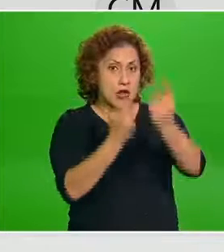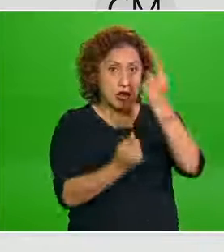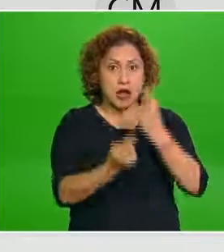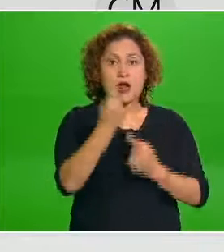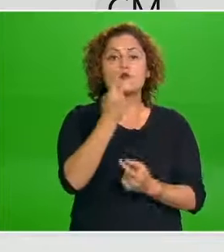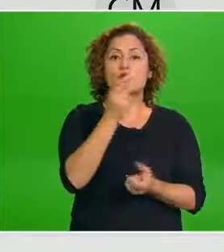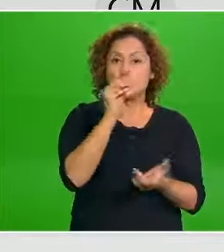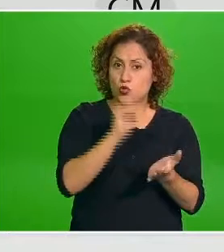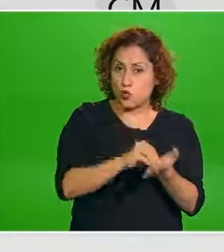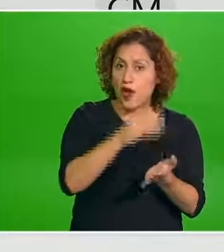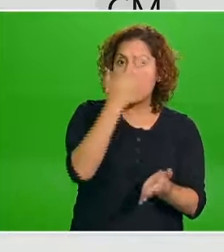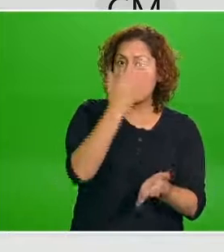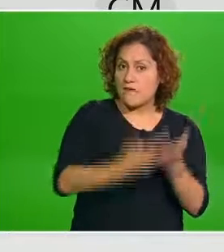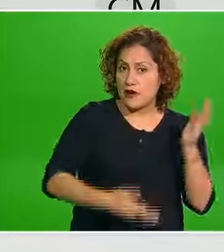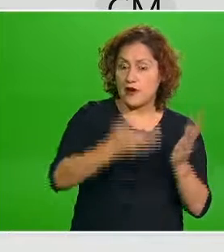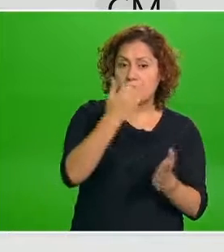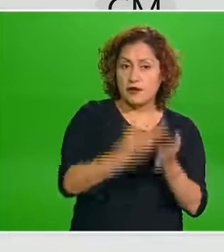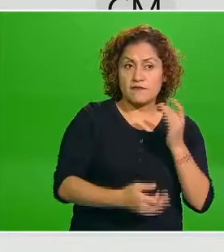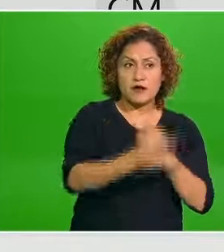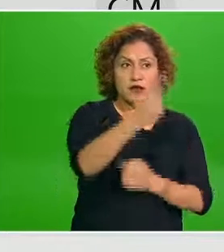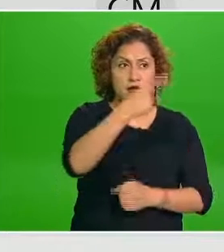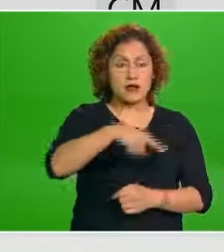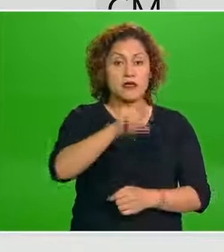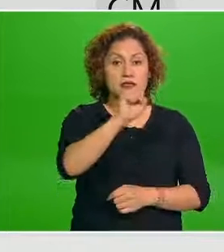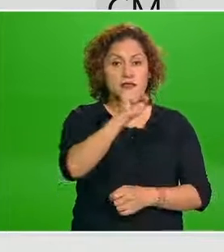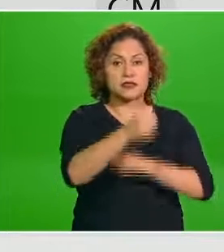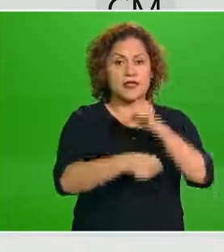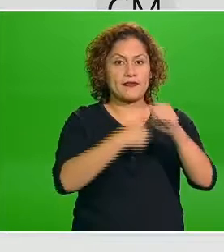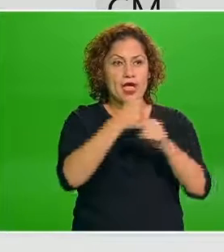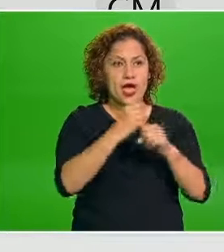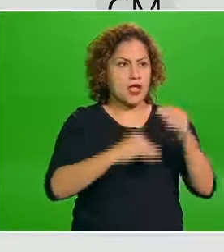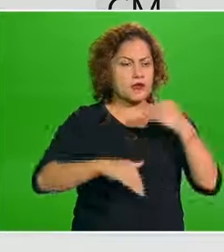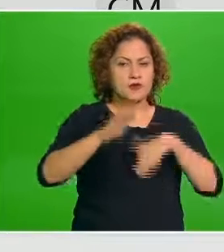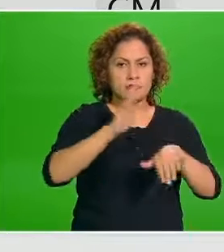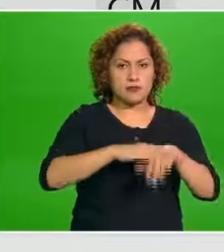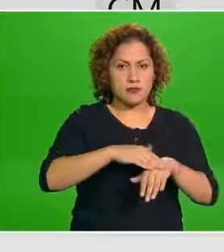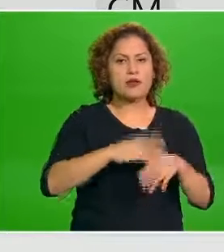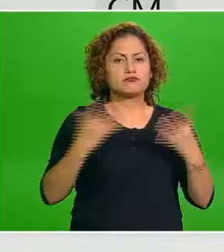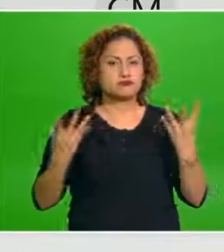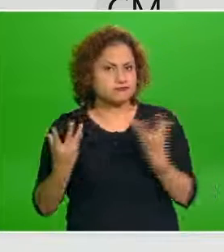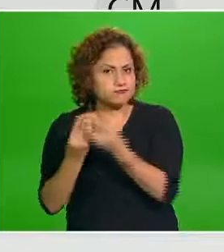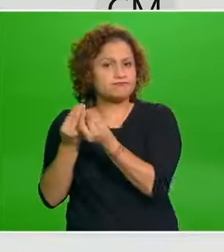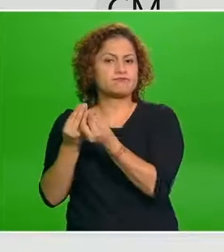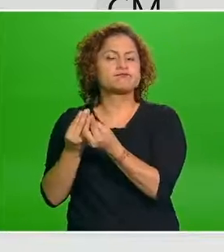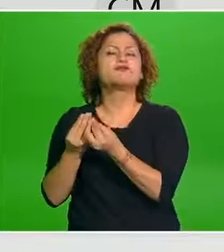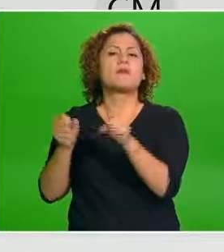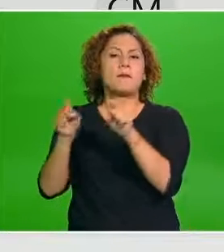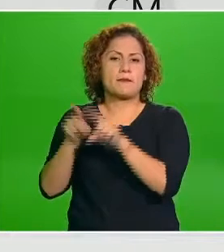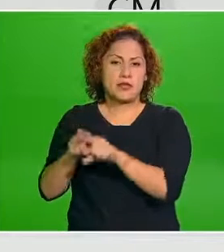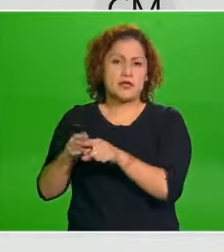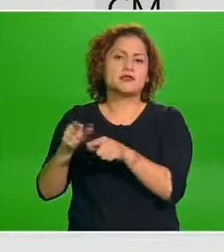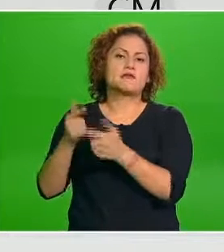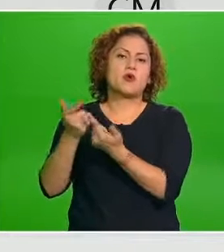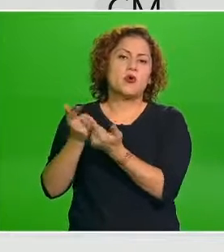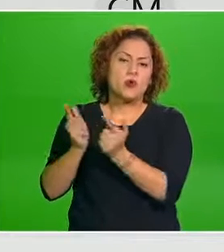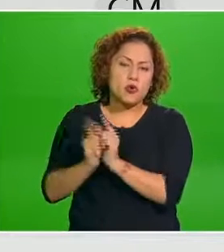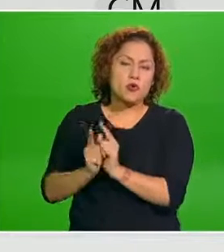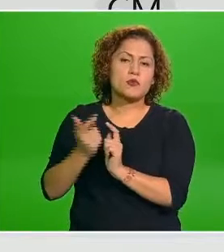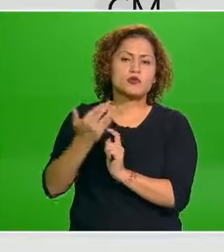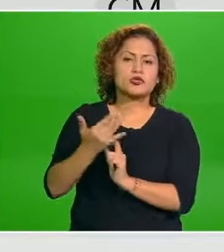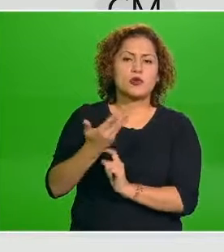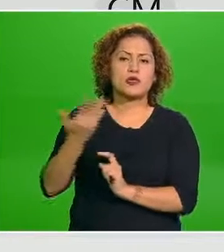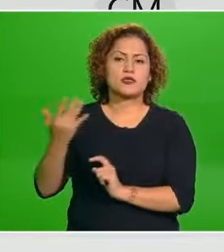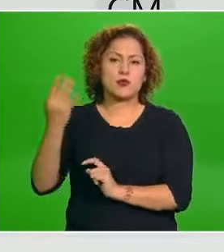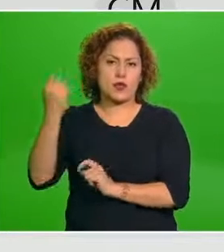todavía en este momento hay personas que tienen 60 años y más, pues bueno, estas se suman ahora a la extensión de